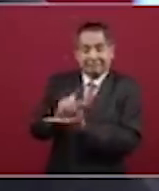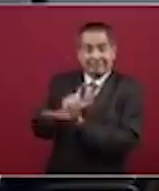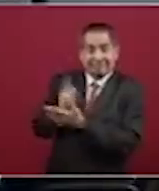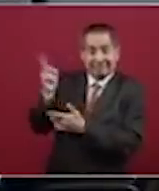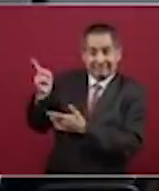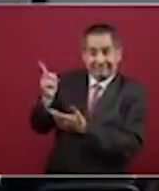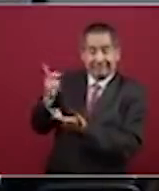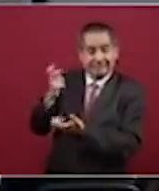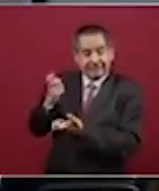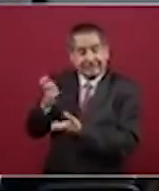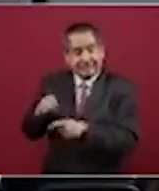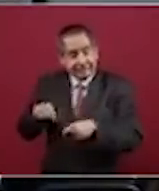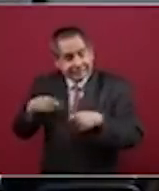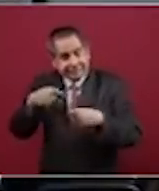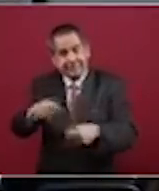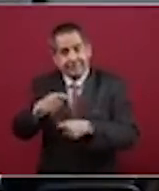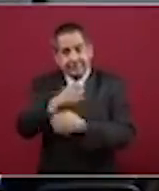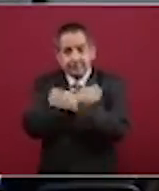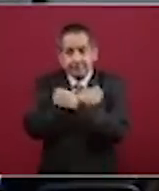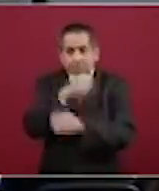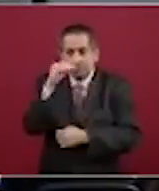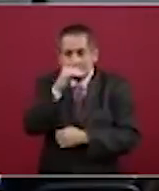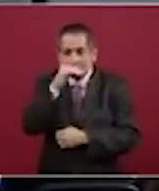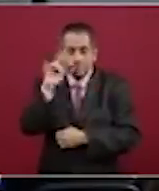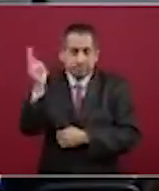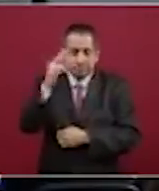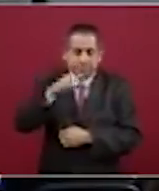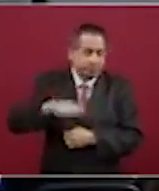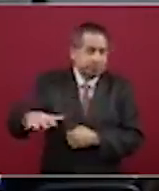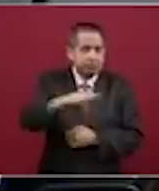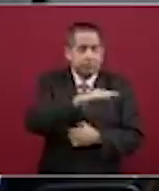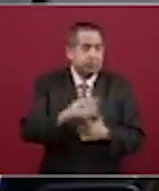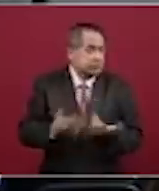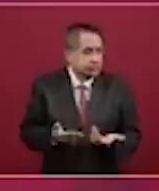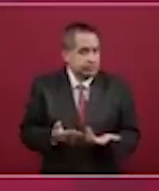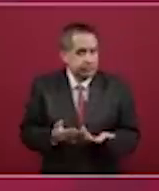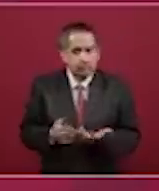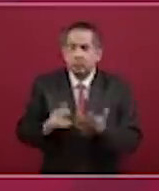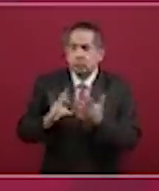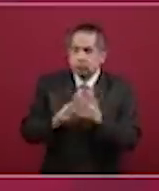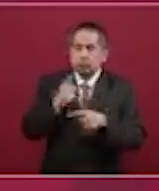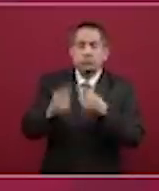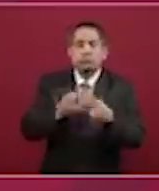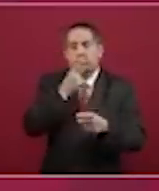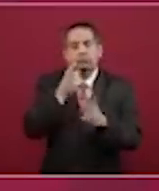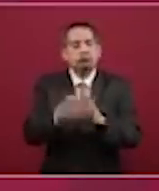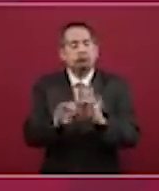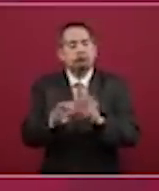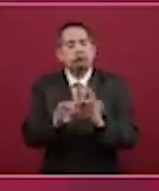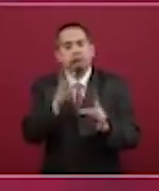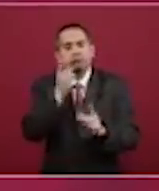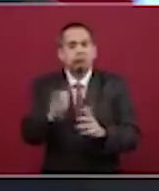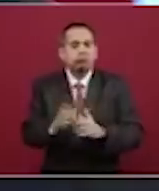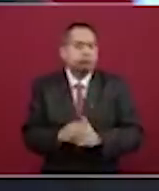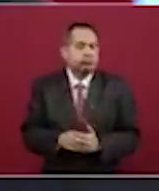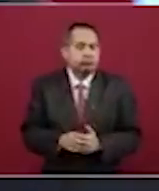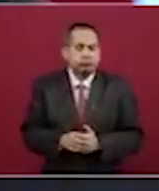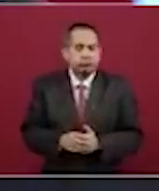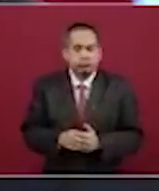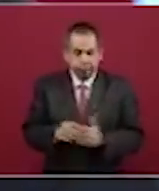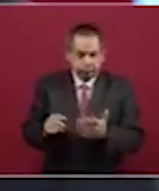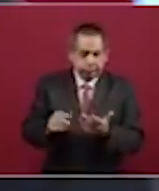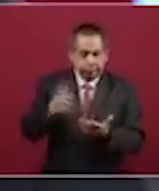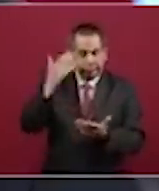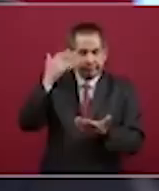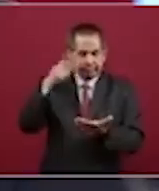reforma. O sea, es regresar a lo que se establecía en